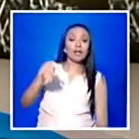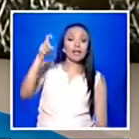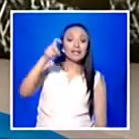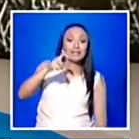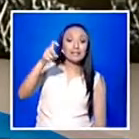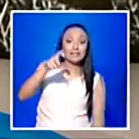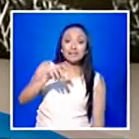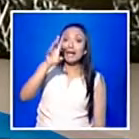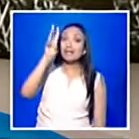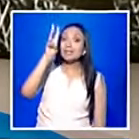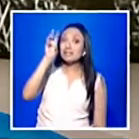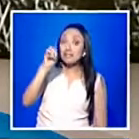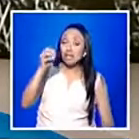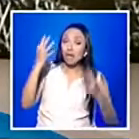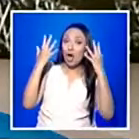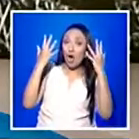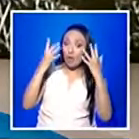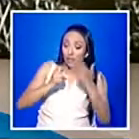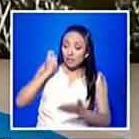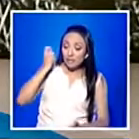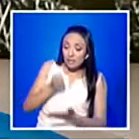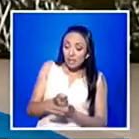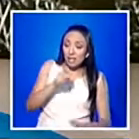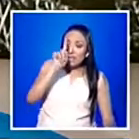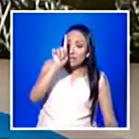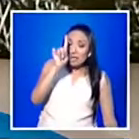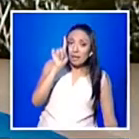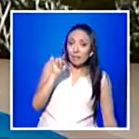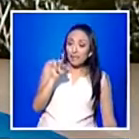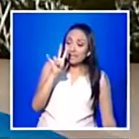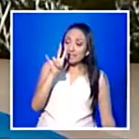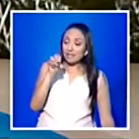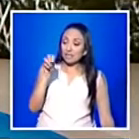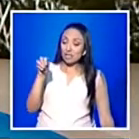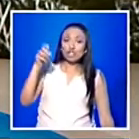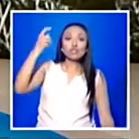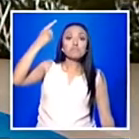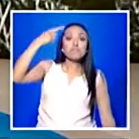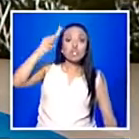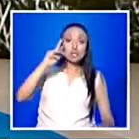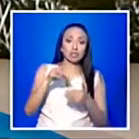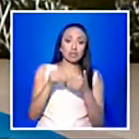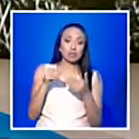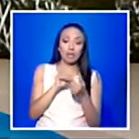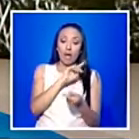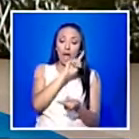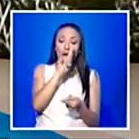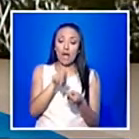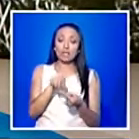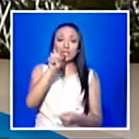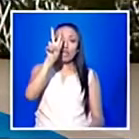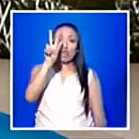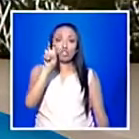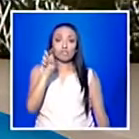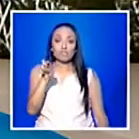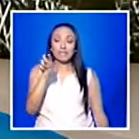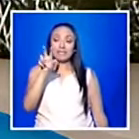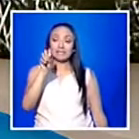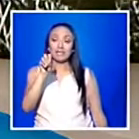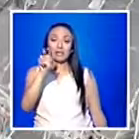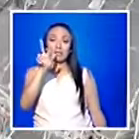obras cuya inversión supera los 1.700 millones de dólares hasta el 2032. Diego Cuenca con los detalles.